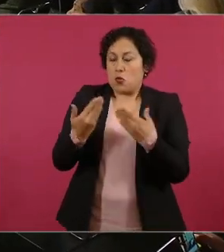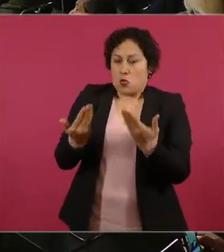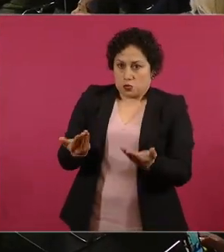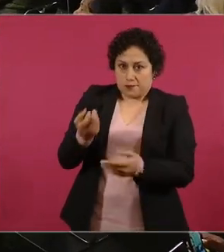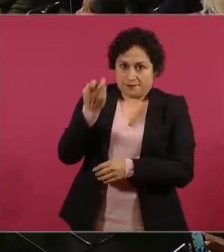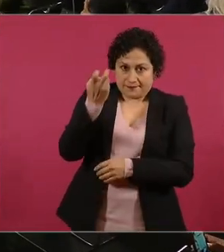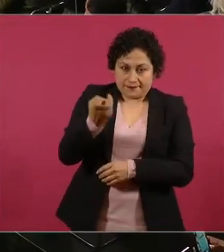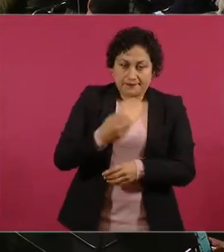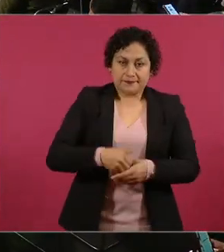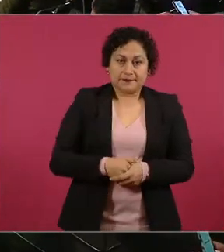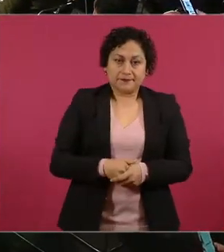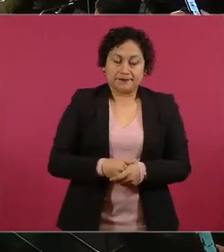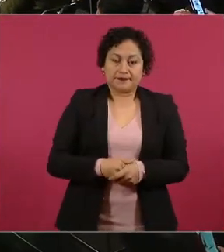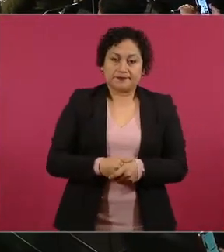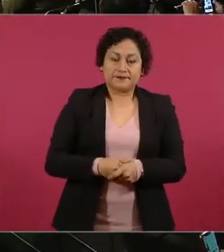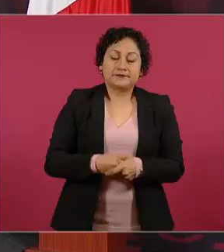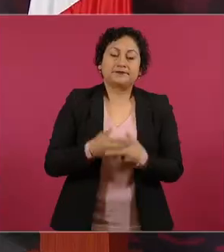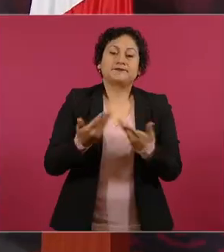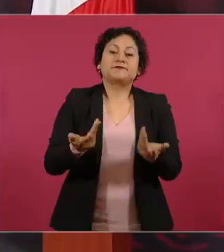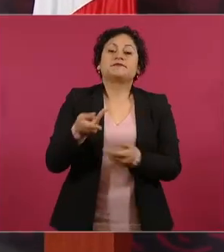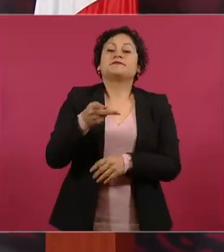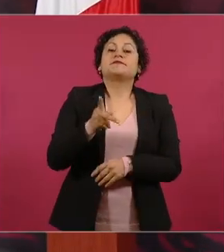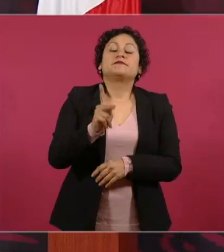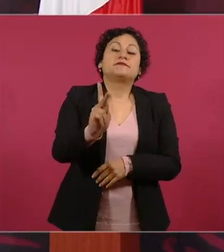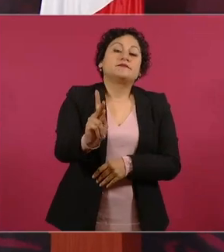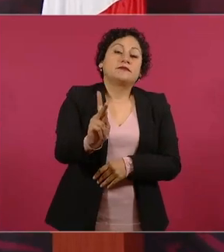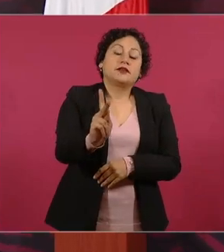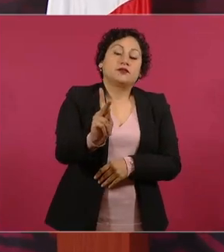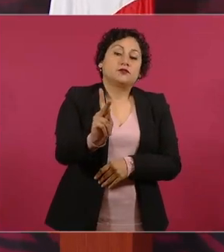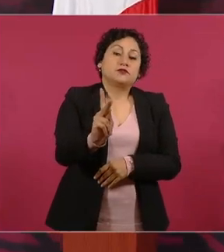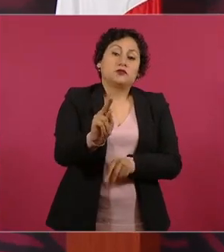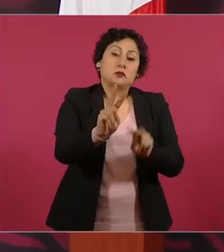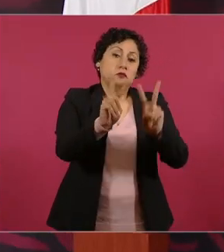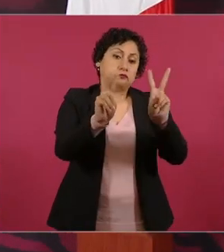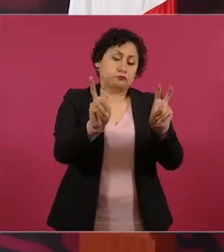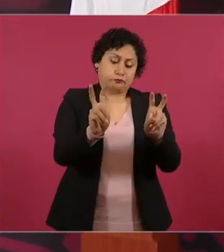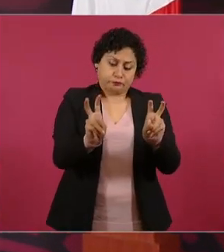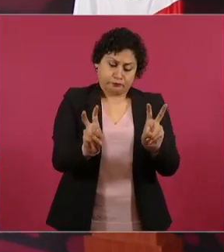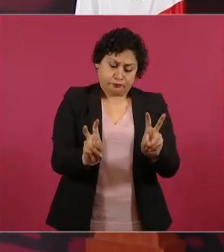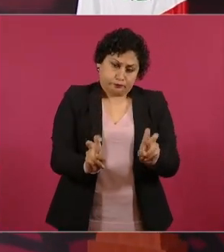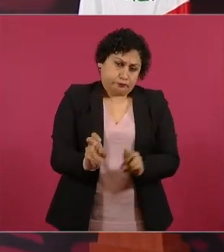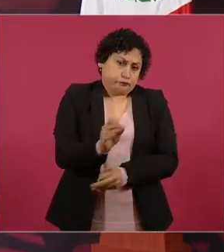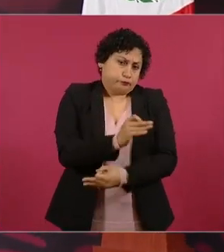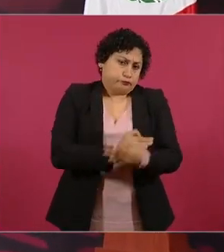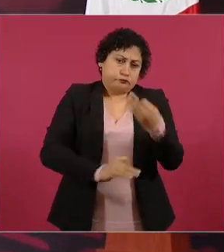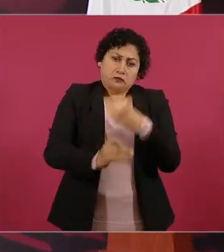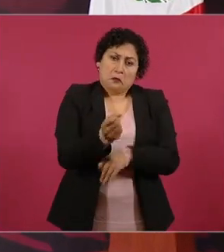pero todo va a ser así. Todo va a ser así.